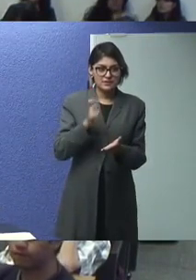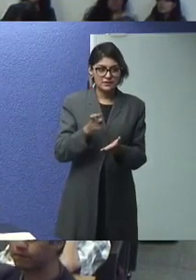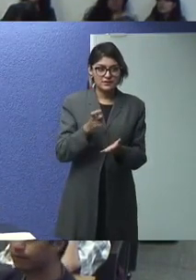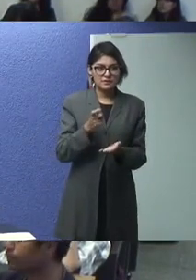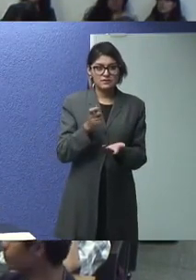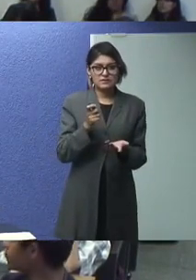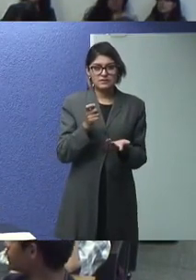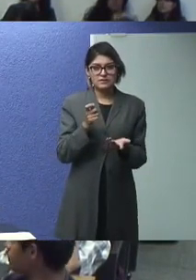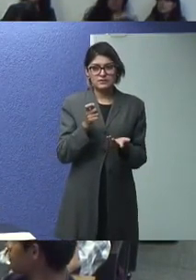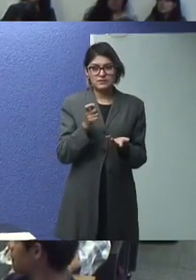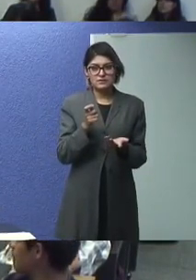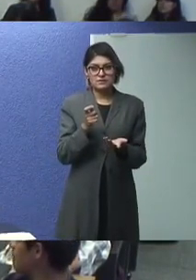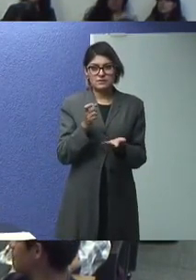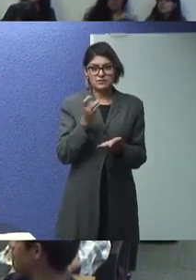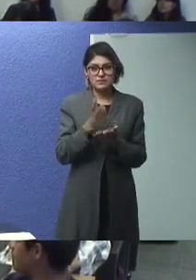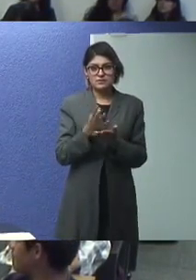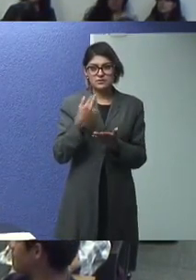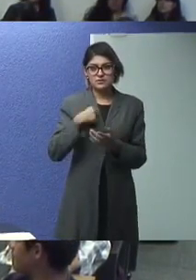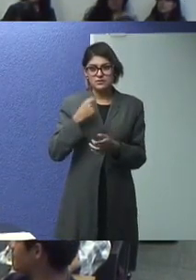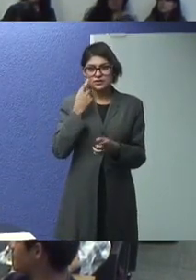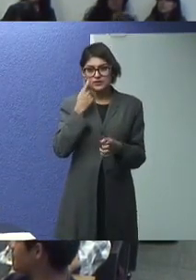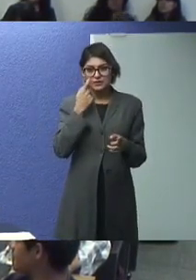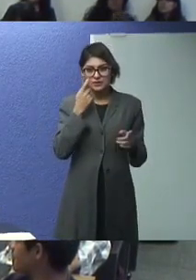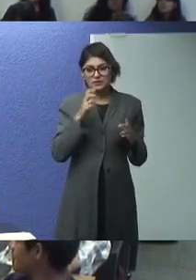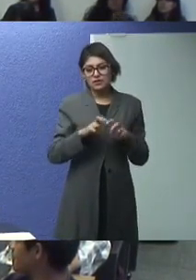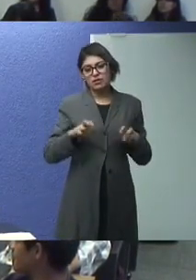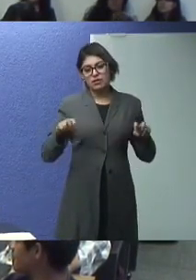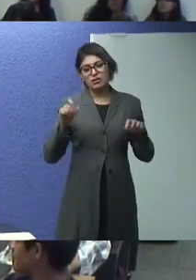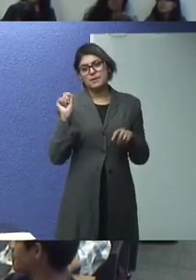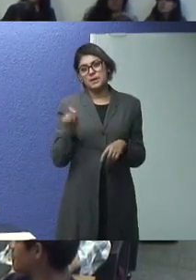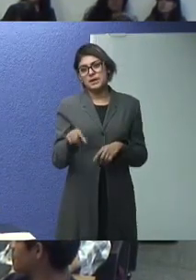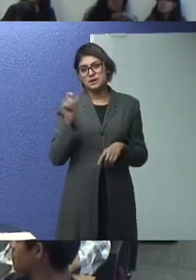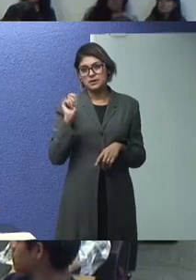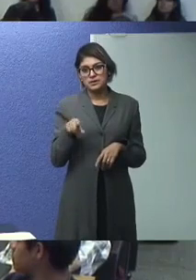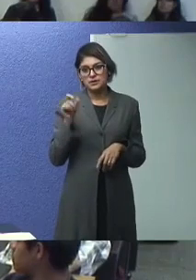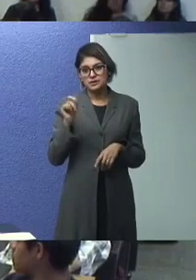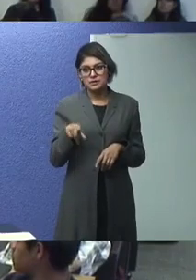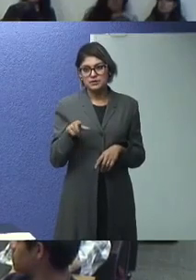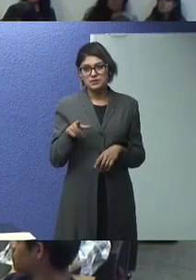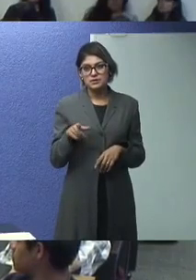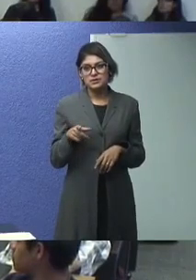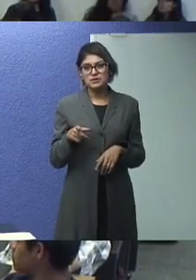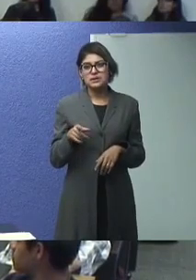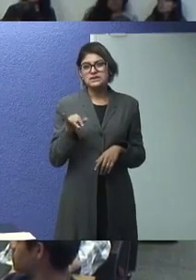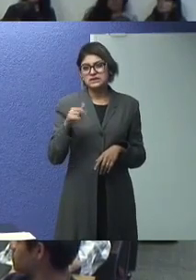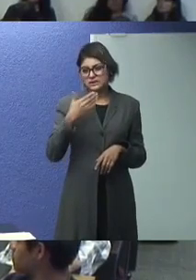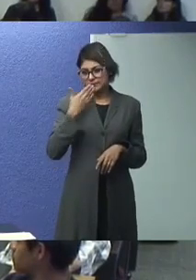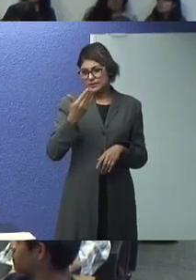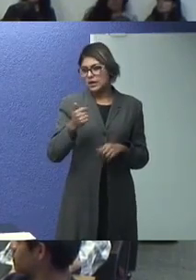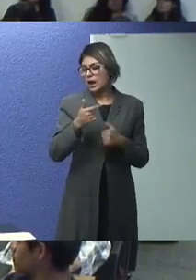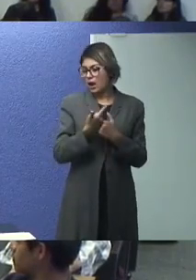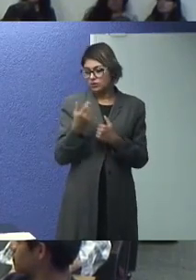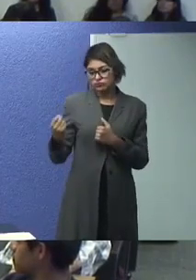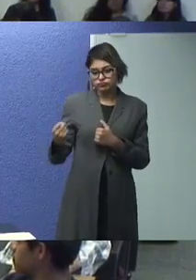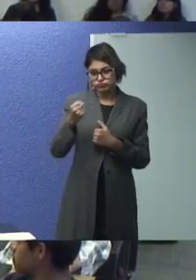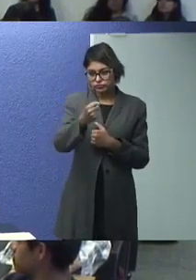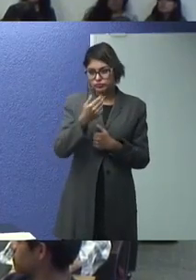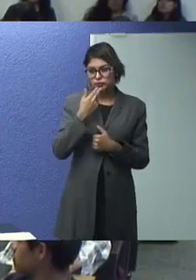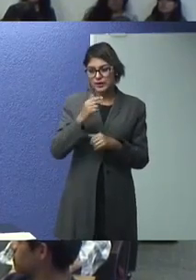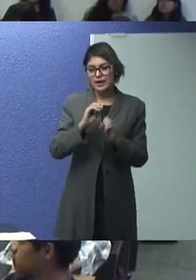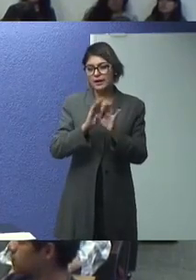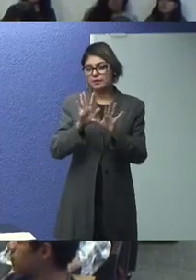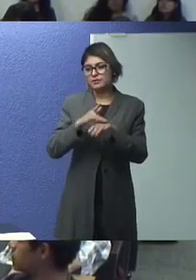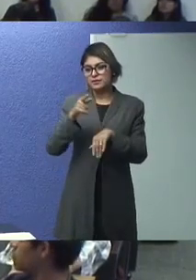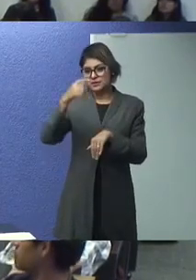siempre, que siempre vemos como a los ponentes de siempre, lo cual pues obviamente tiene su mérito porque por algo han estudiado como la